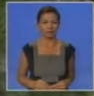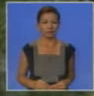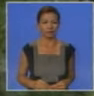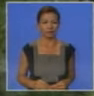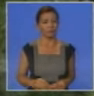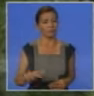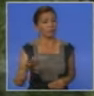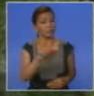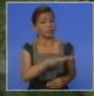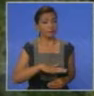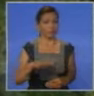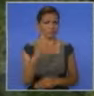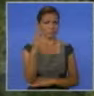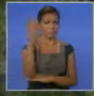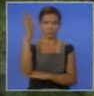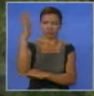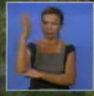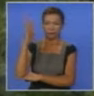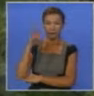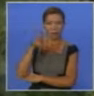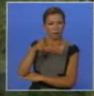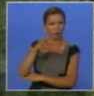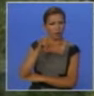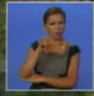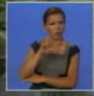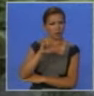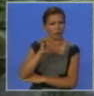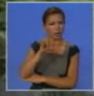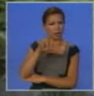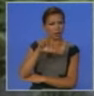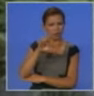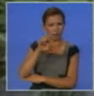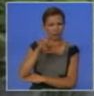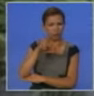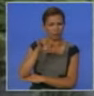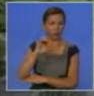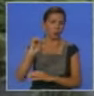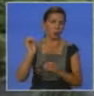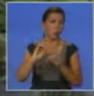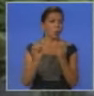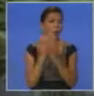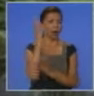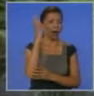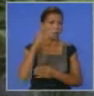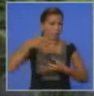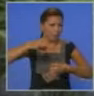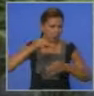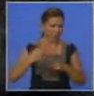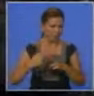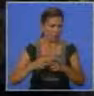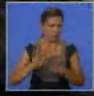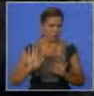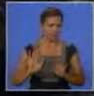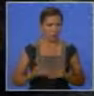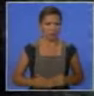Aquí encontramos el bosque del Polilepis, también conocido como árbol de papel, incrustado en medio del páramo.